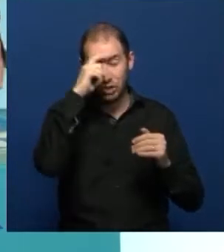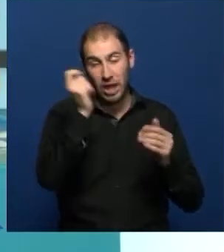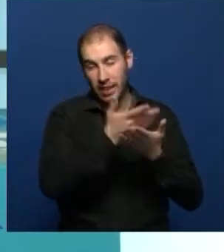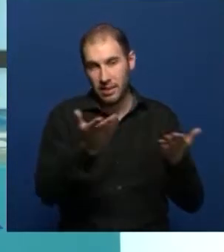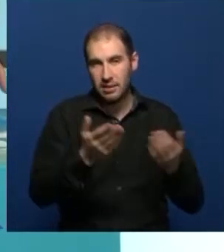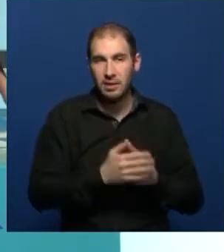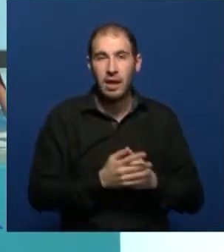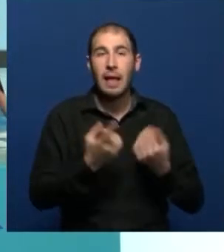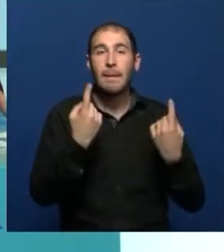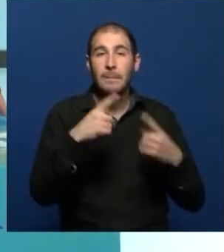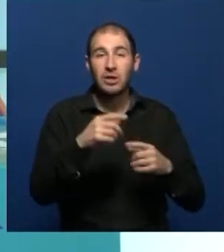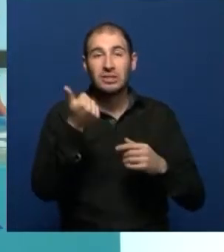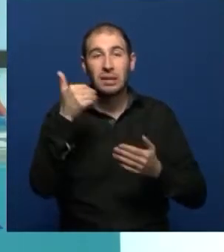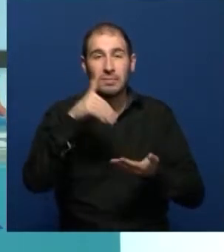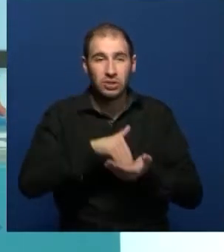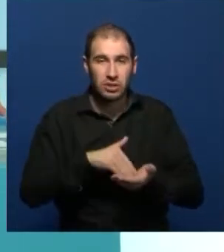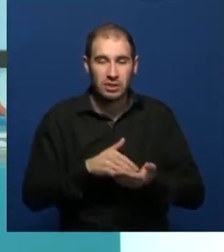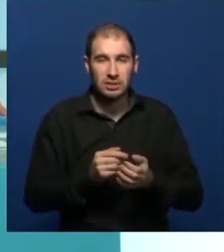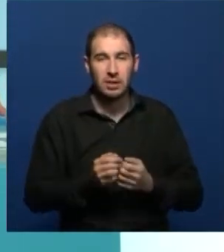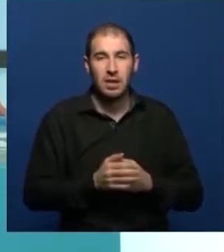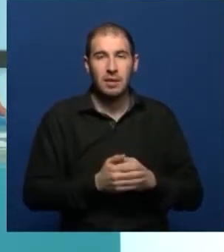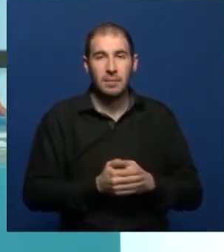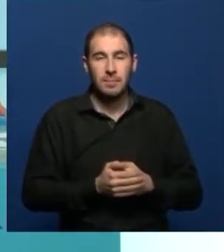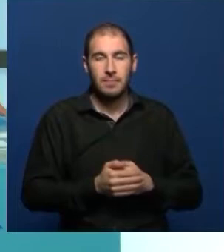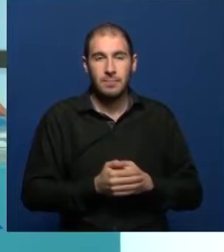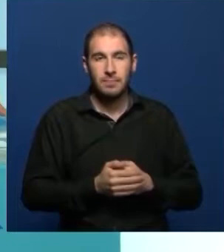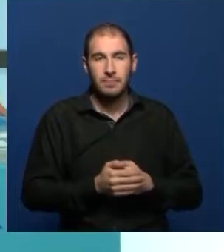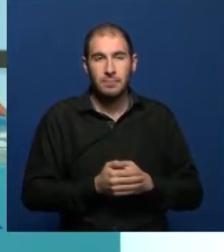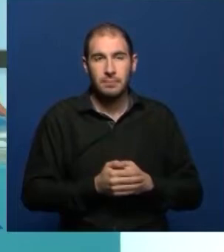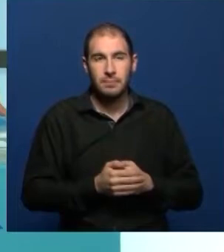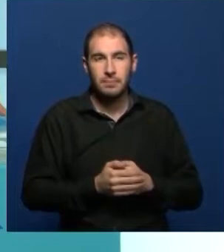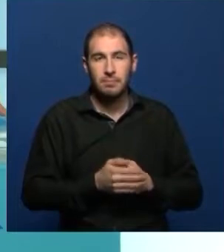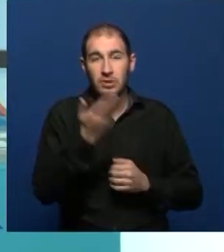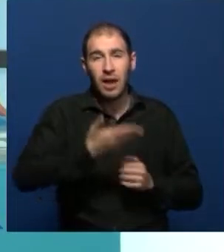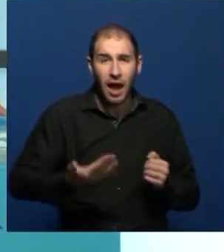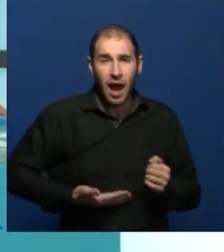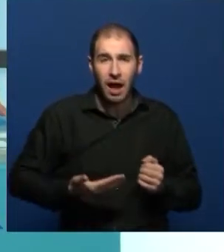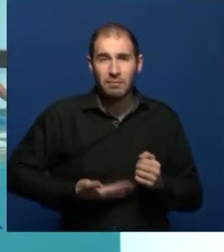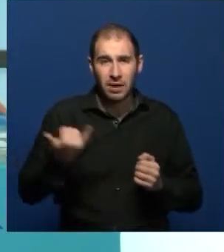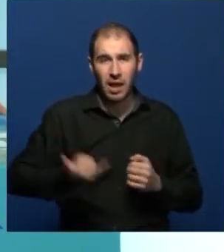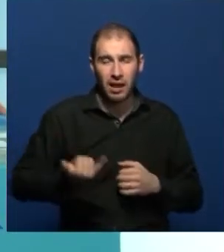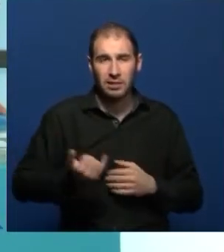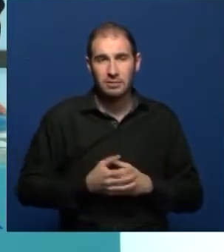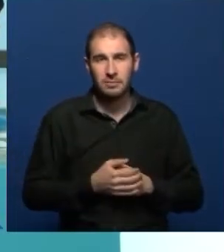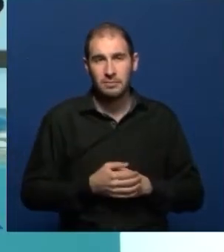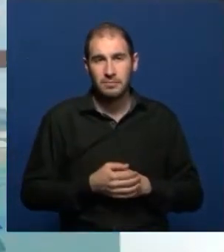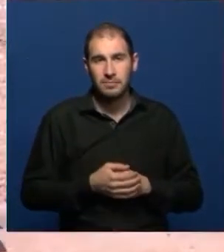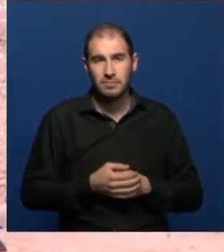nacional, pero hay 6 millones que están con hambre, claro, ¿no? Estamos hablando